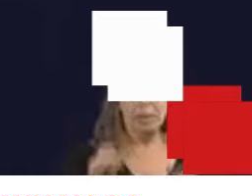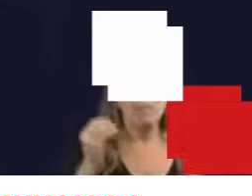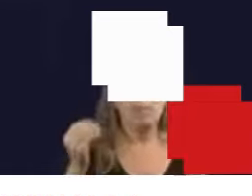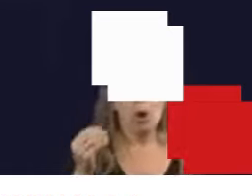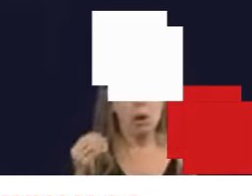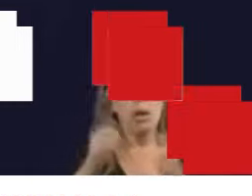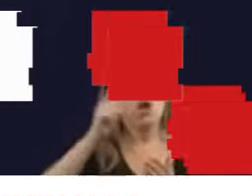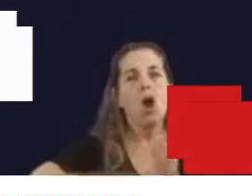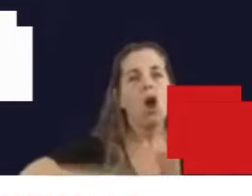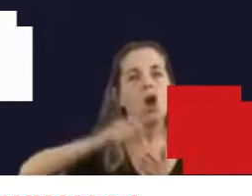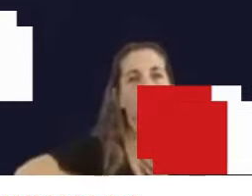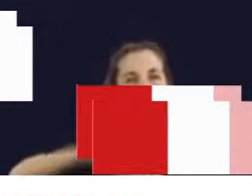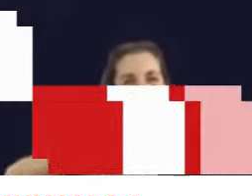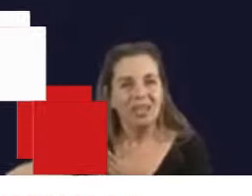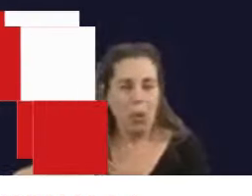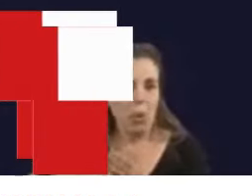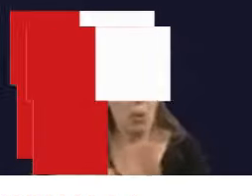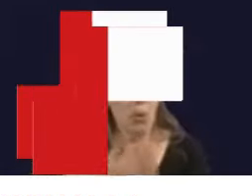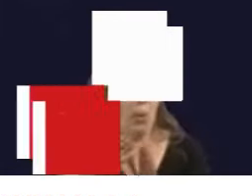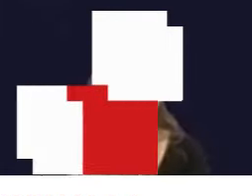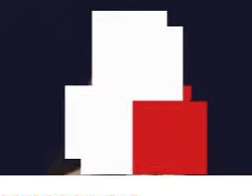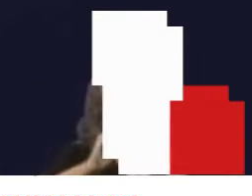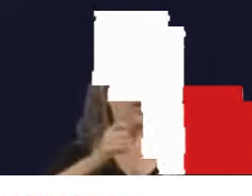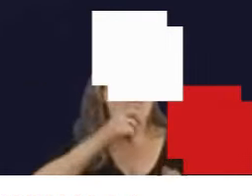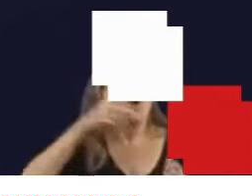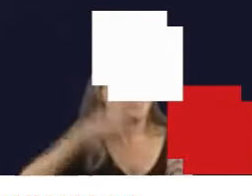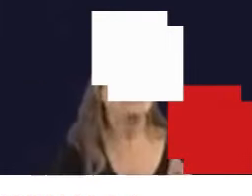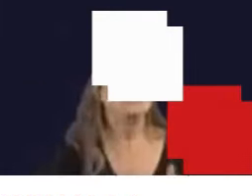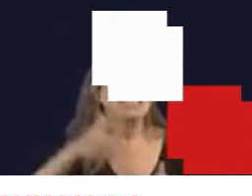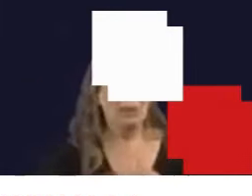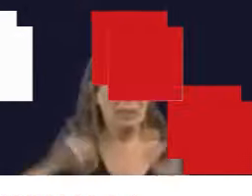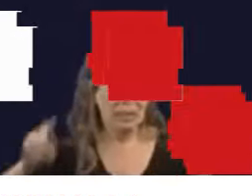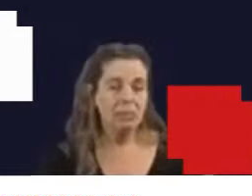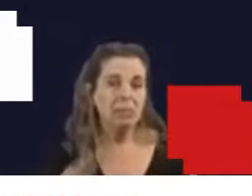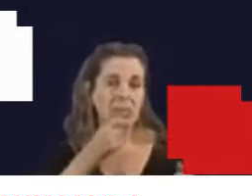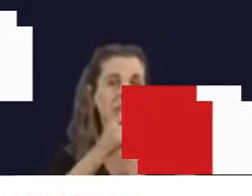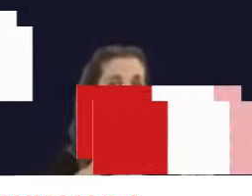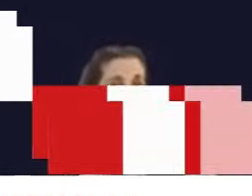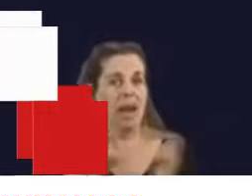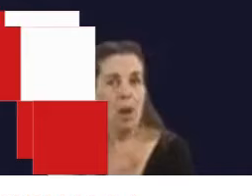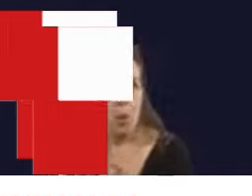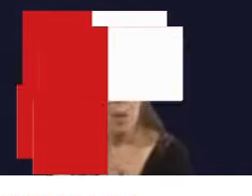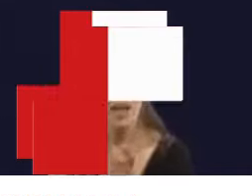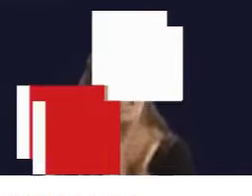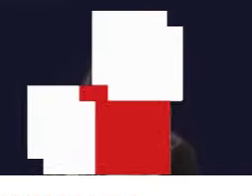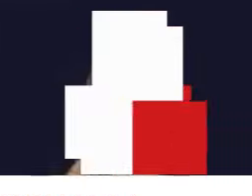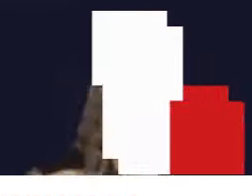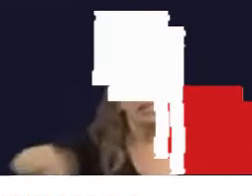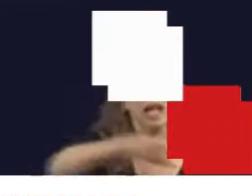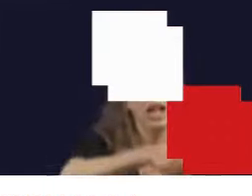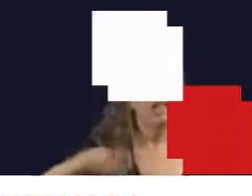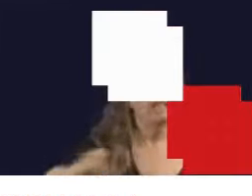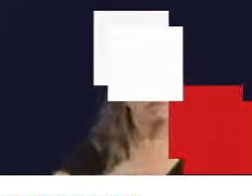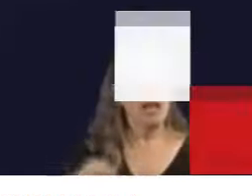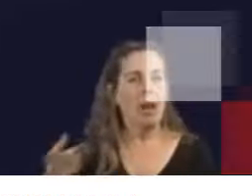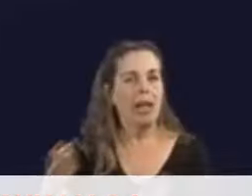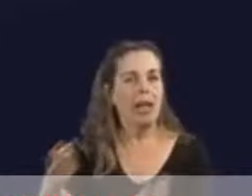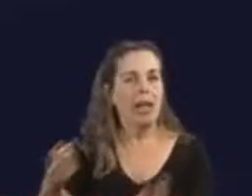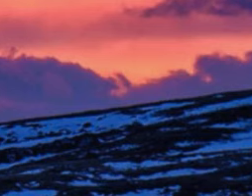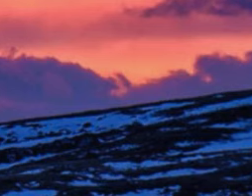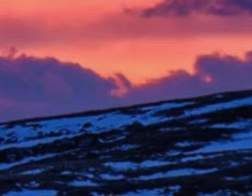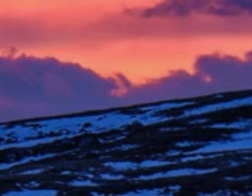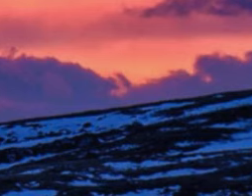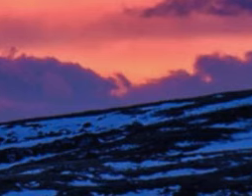transitoria vencen, ¿no? Entonces, para que sean renovados, van a requerir indefectiblemente que este examen esté aprobado.